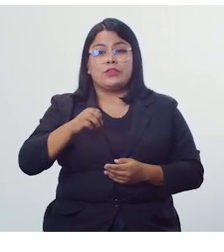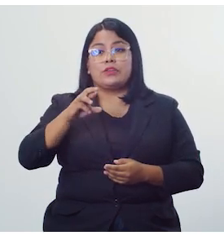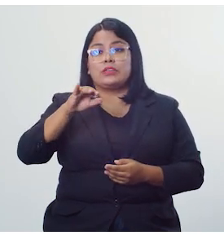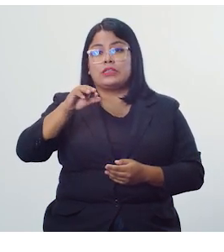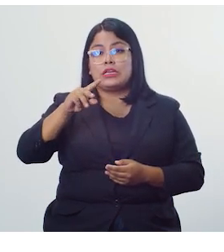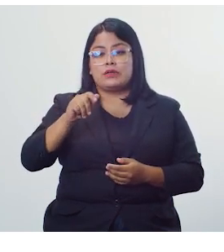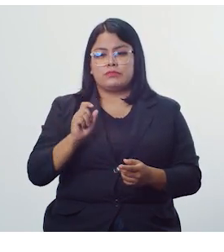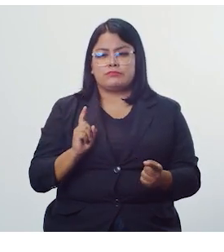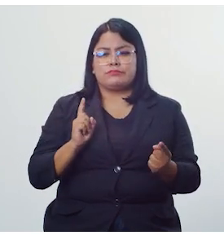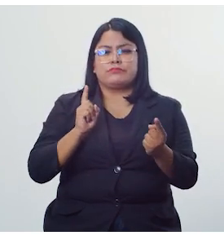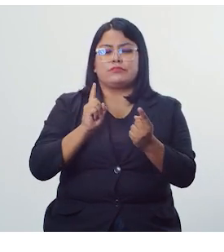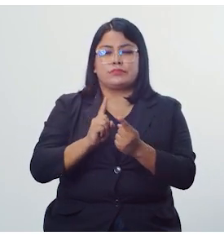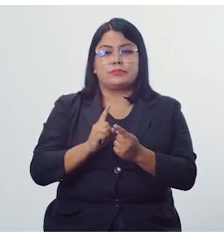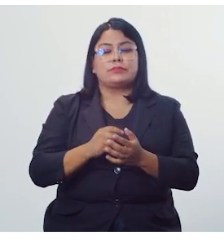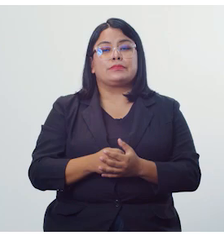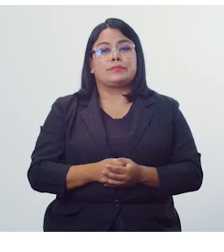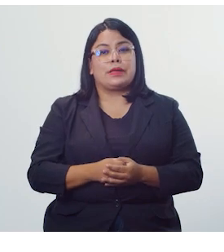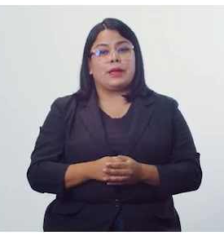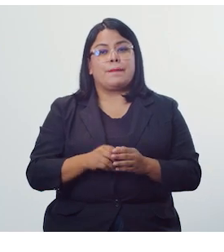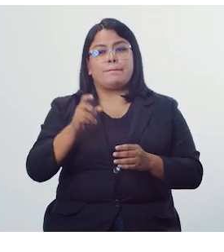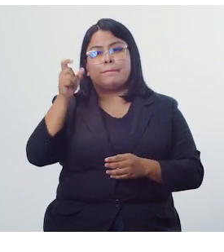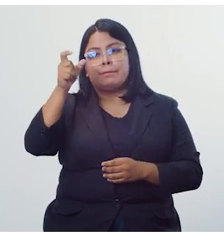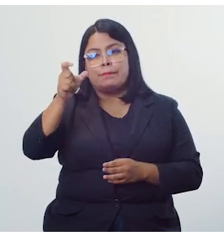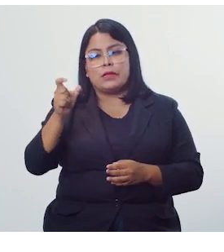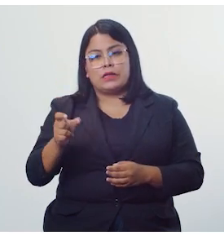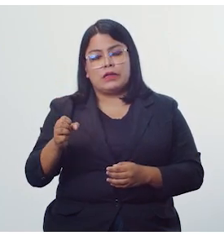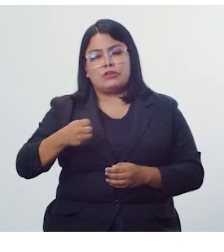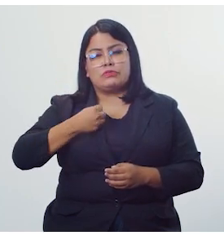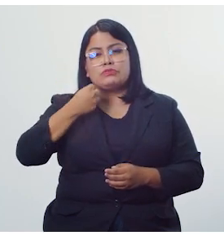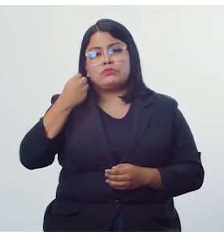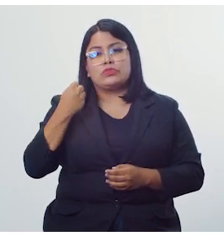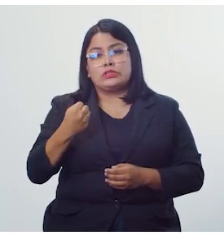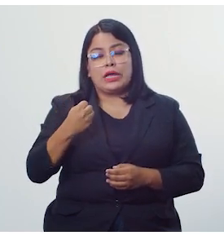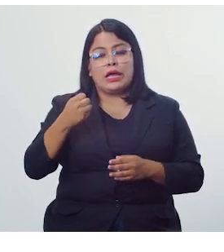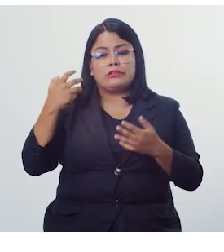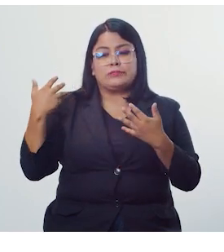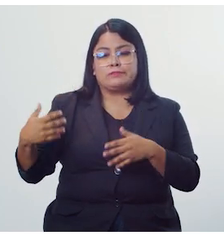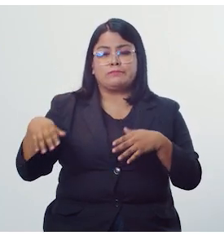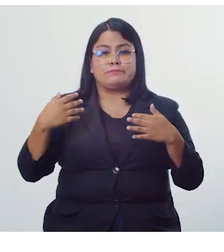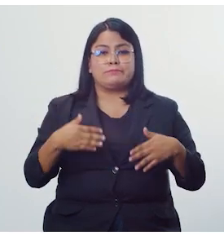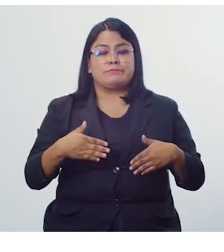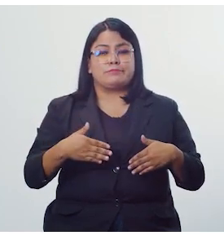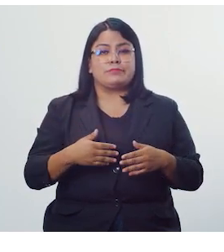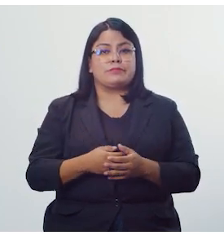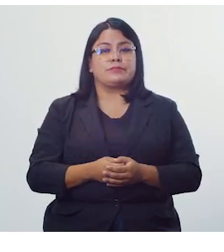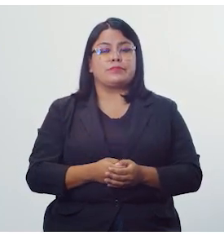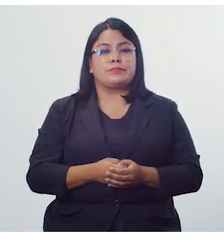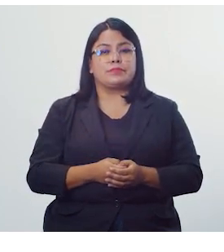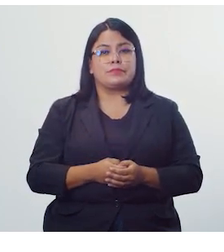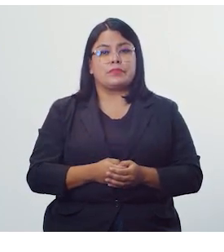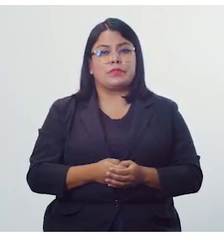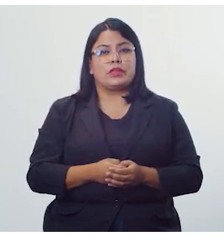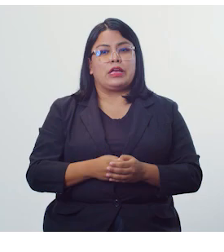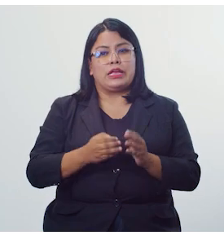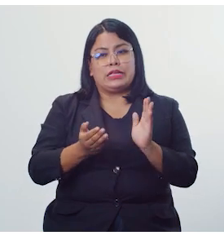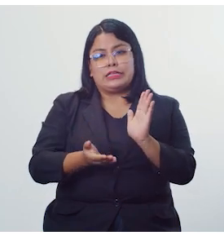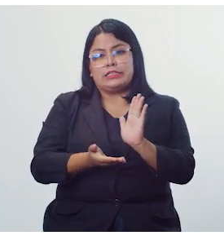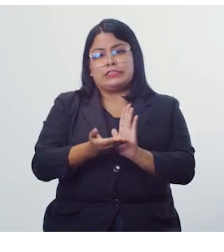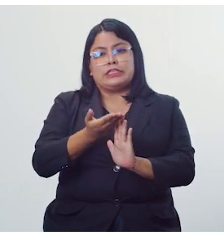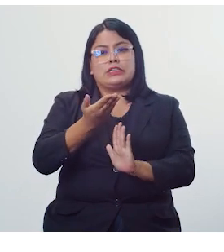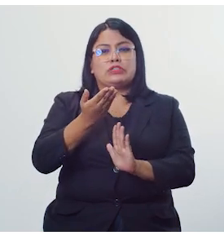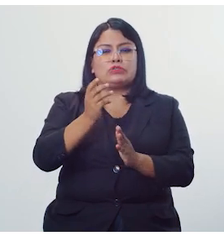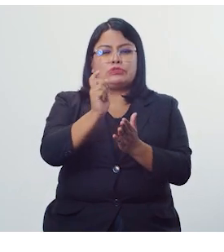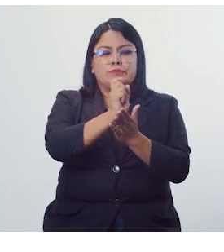Hay un acercamiento al texto, palabras claves, textos completos y lúdicos, aprestamiento, el desarrollo